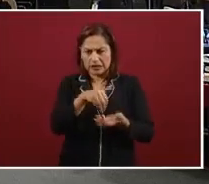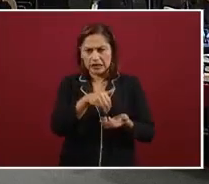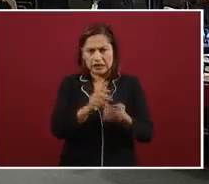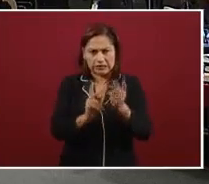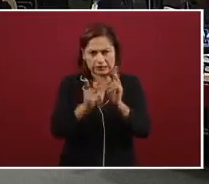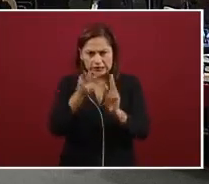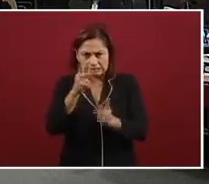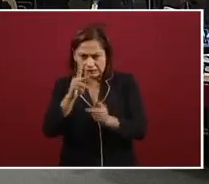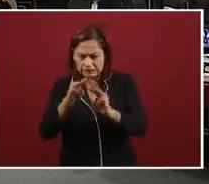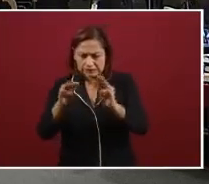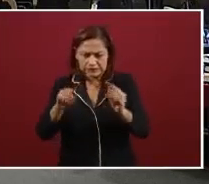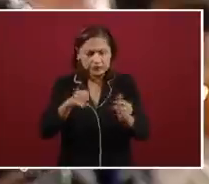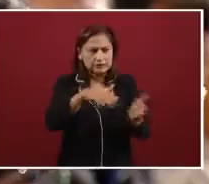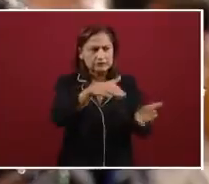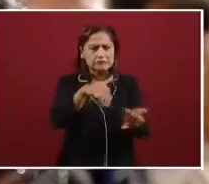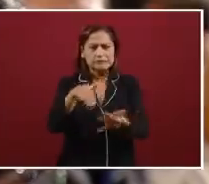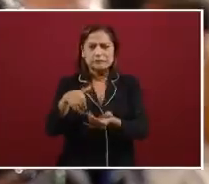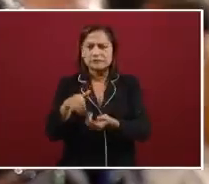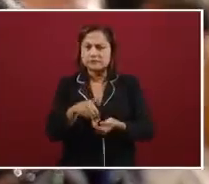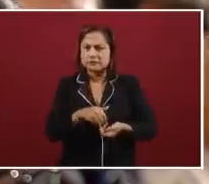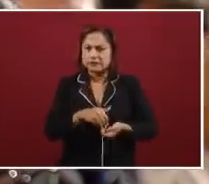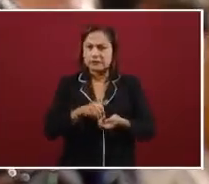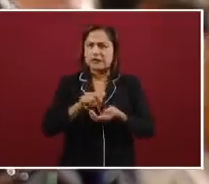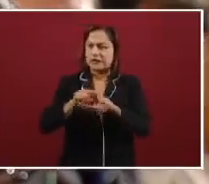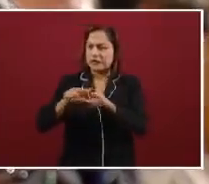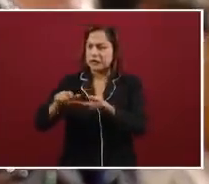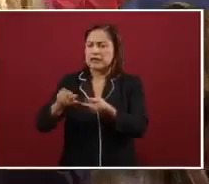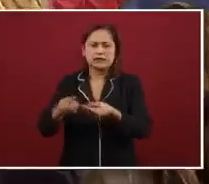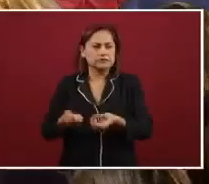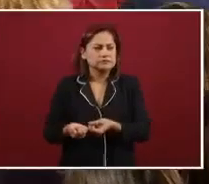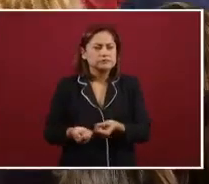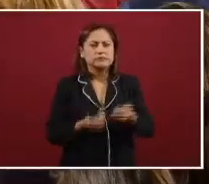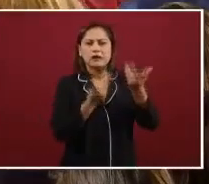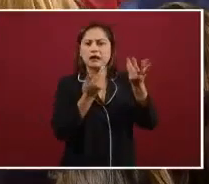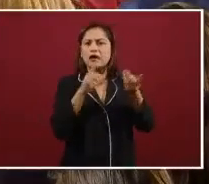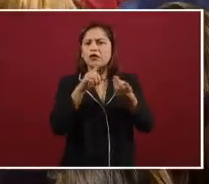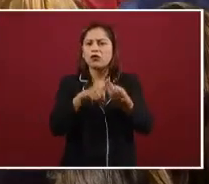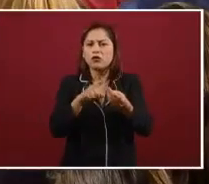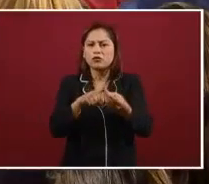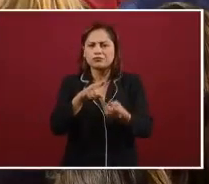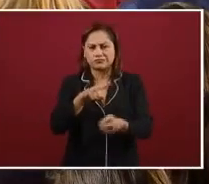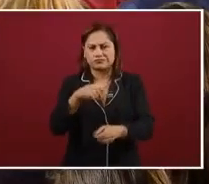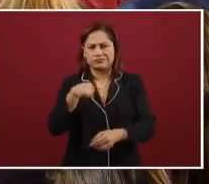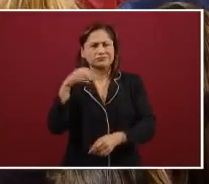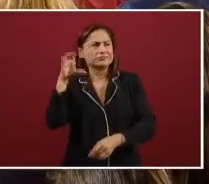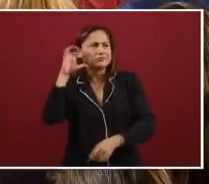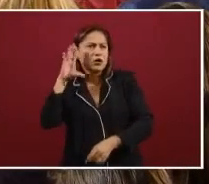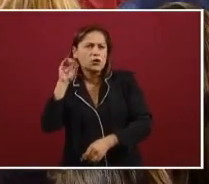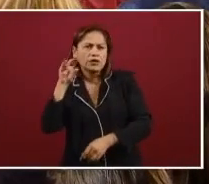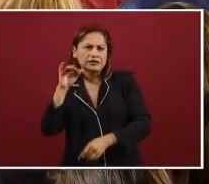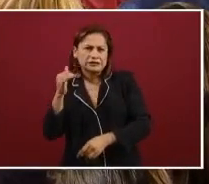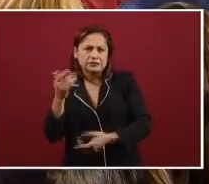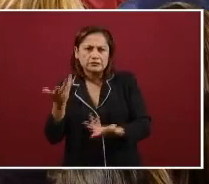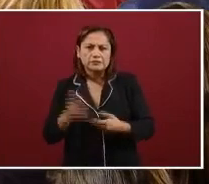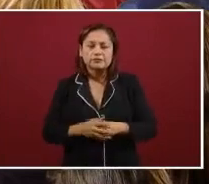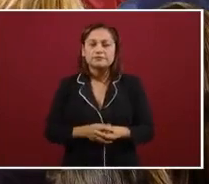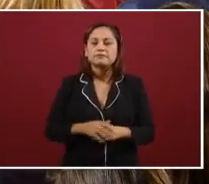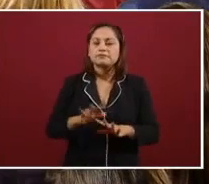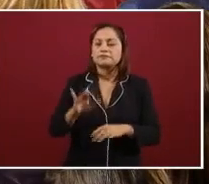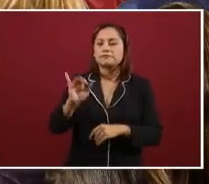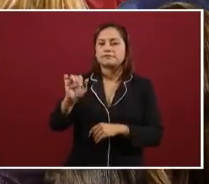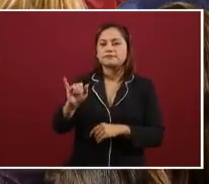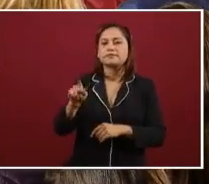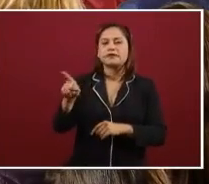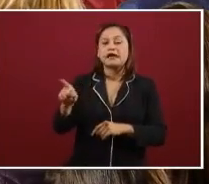que iban a haber algunas propuestas con el CONACYT. Mire, gracias. Déjeme decirles algo. Nuestra